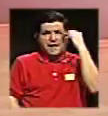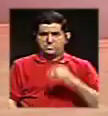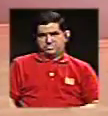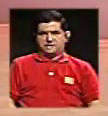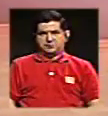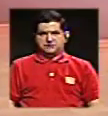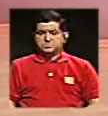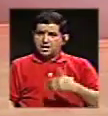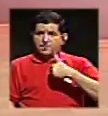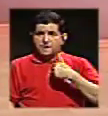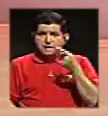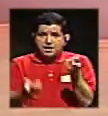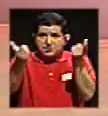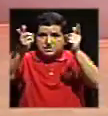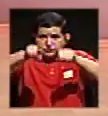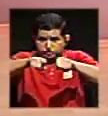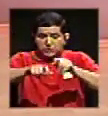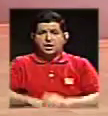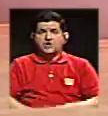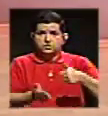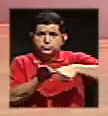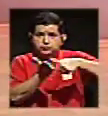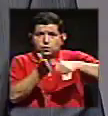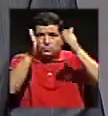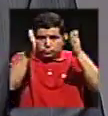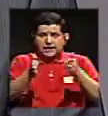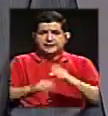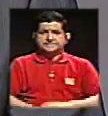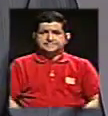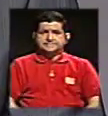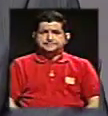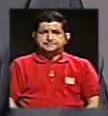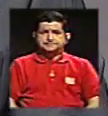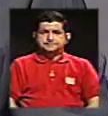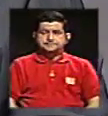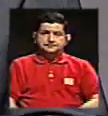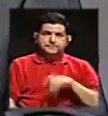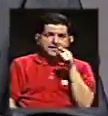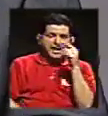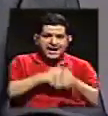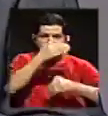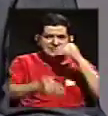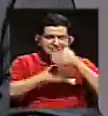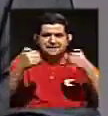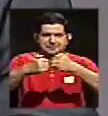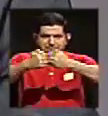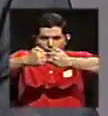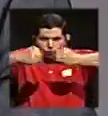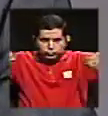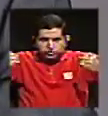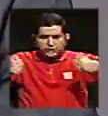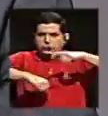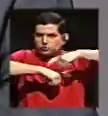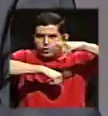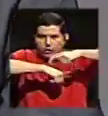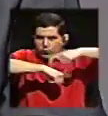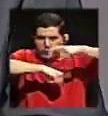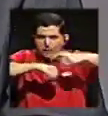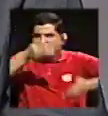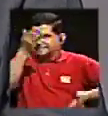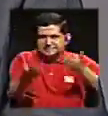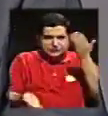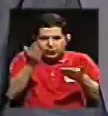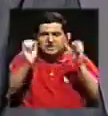mayor de parte del de el electorado e ese proceso de distanciamiento en algún momento eventualmente